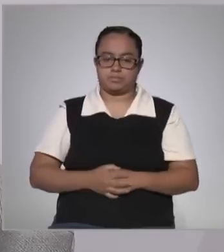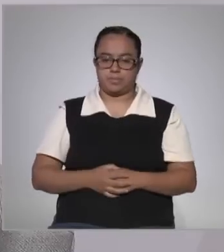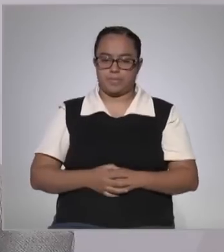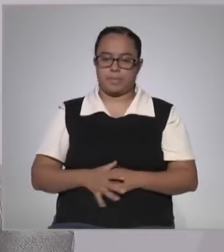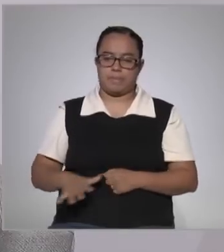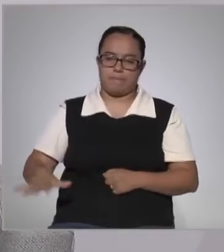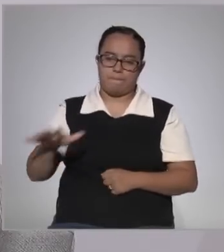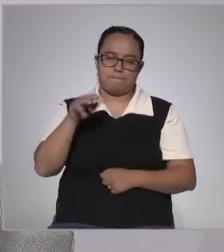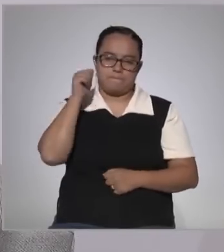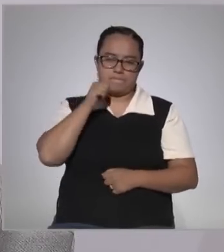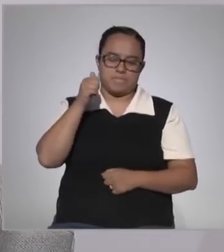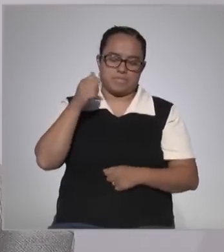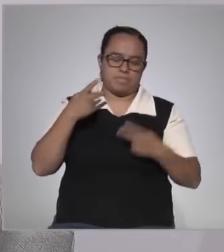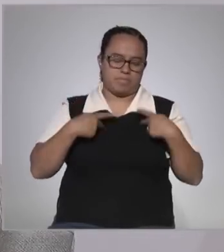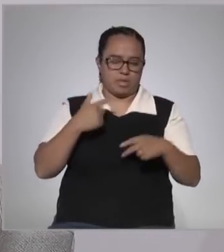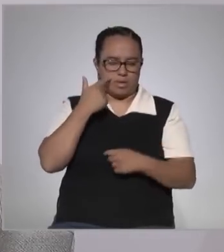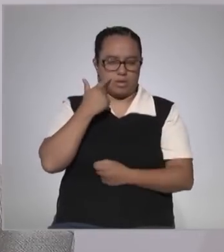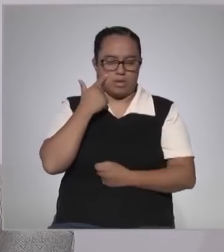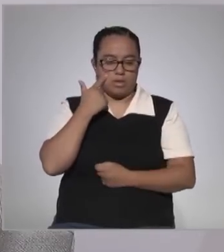social.